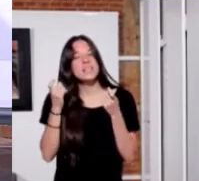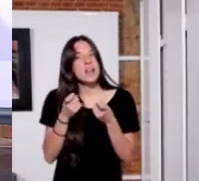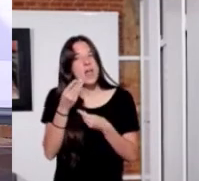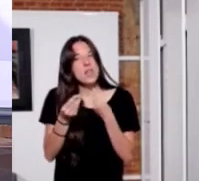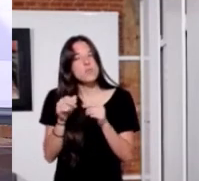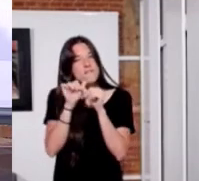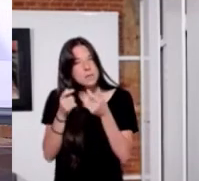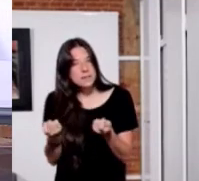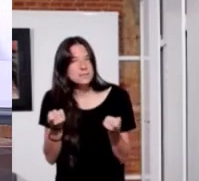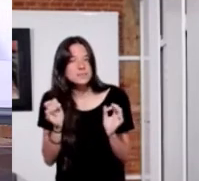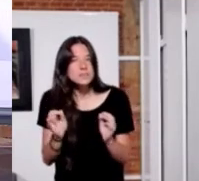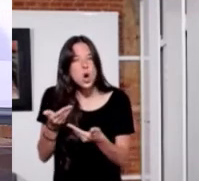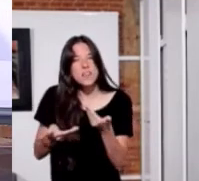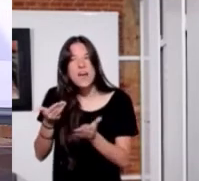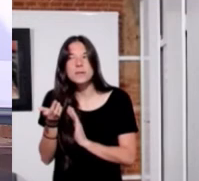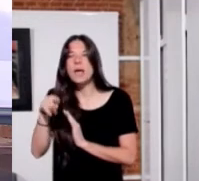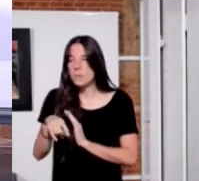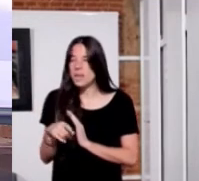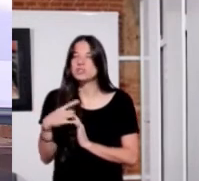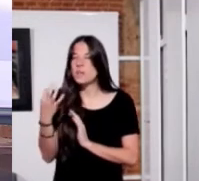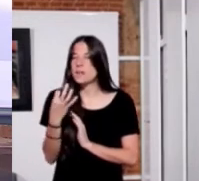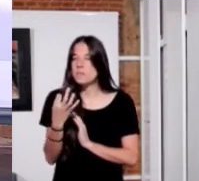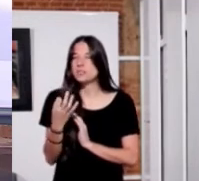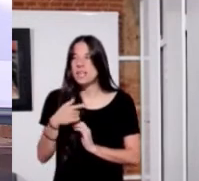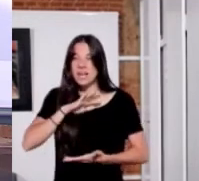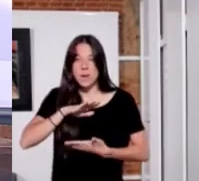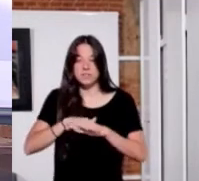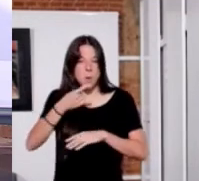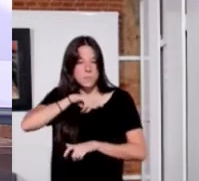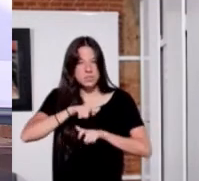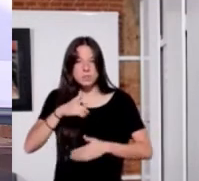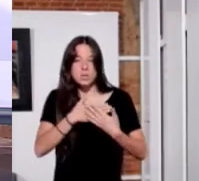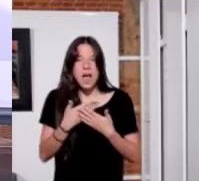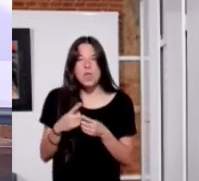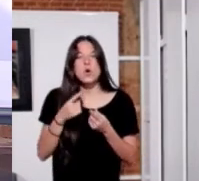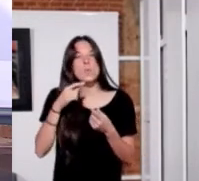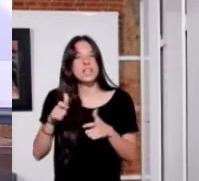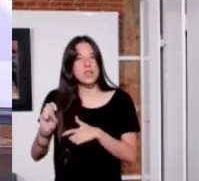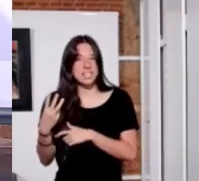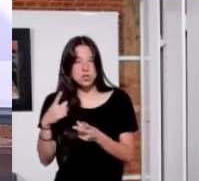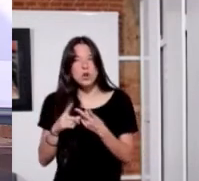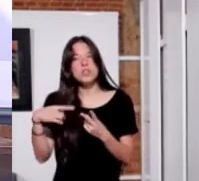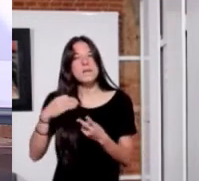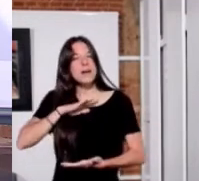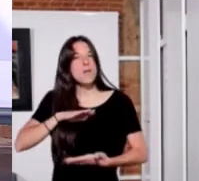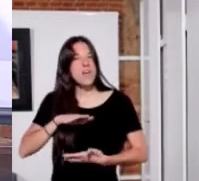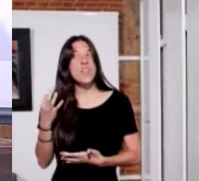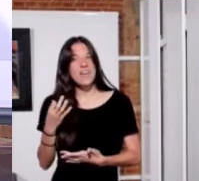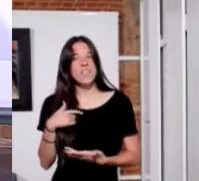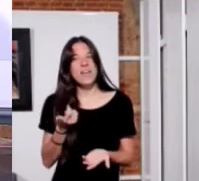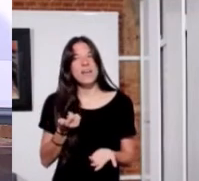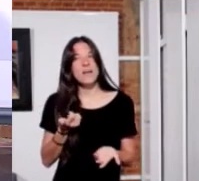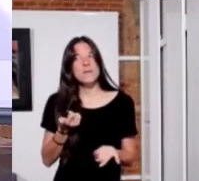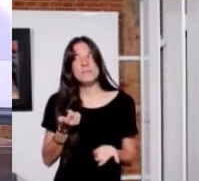Anticipar y ver y poner las cosas encima de la mesa para que no ocurriera eso, ¿no? Entonces, yo lo veo en el marco más general, en el